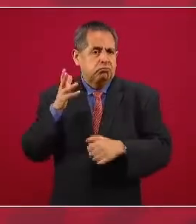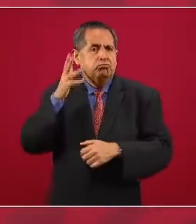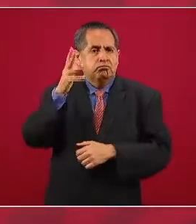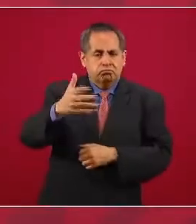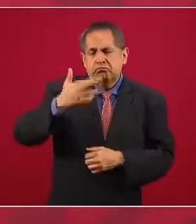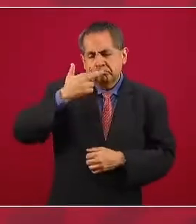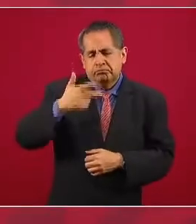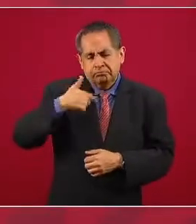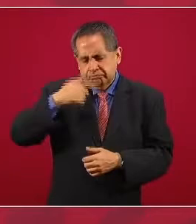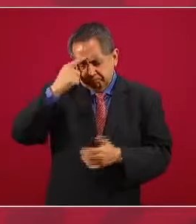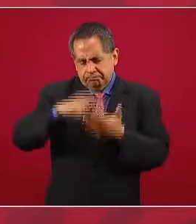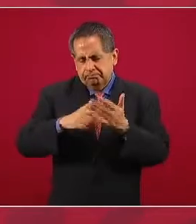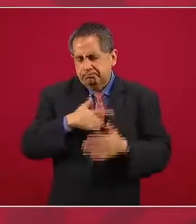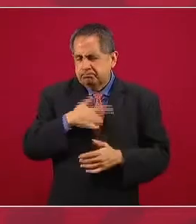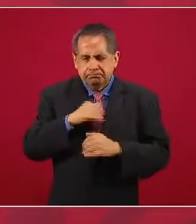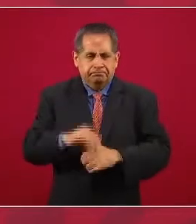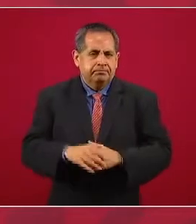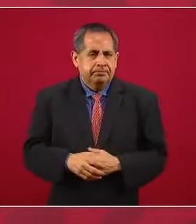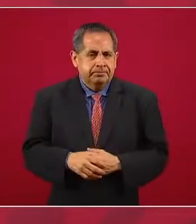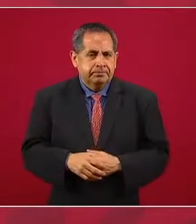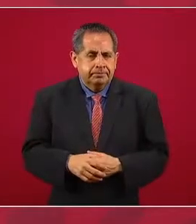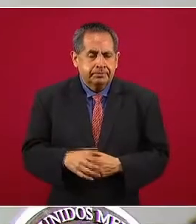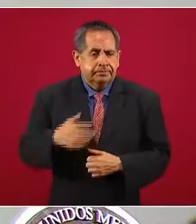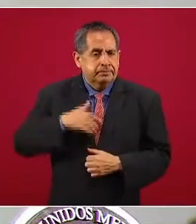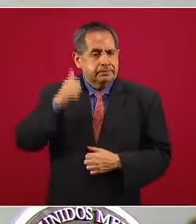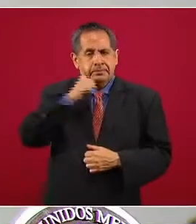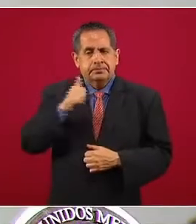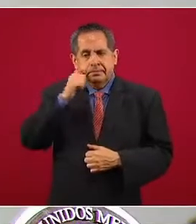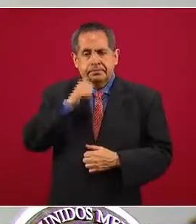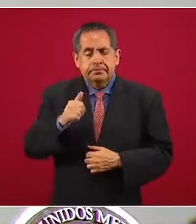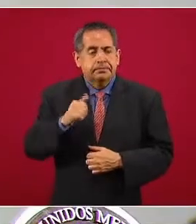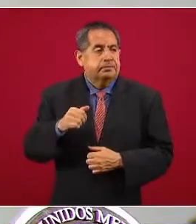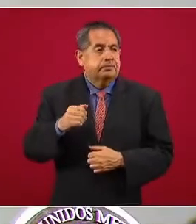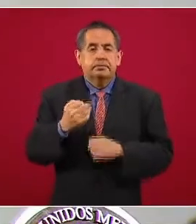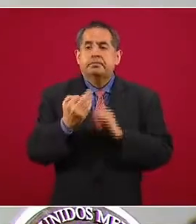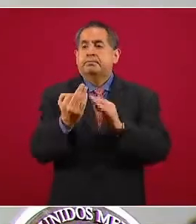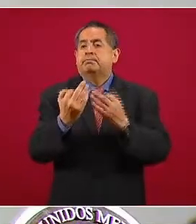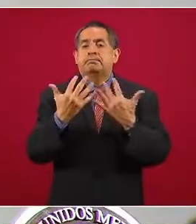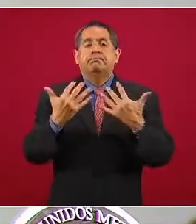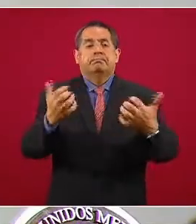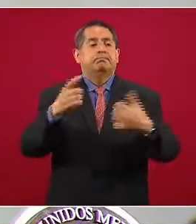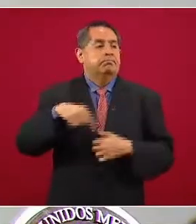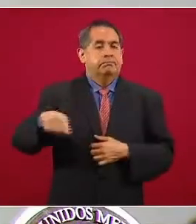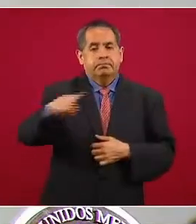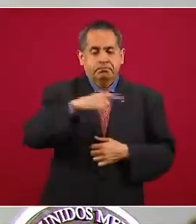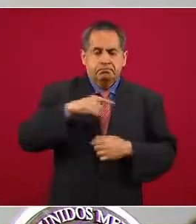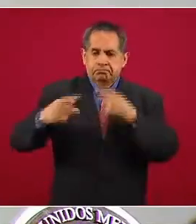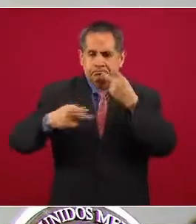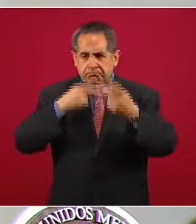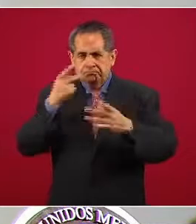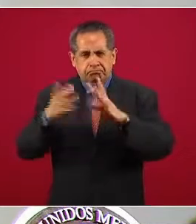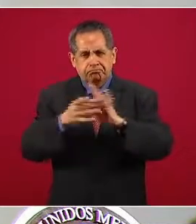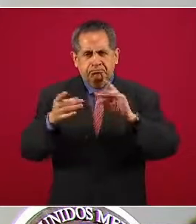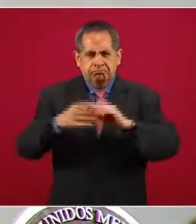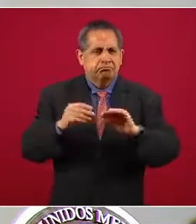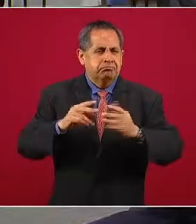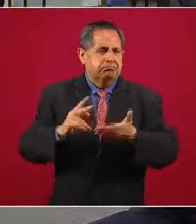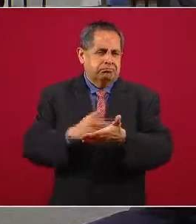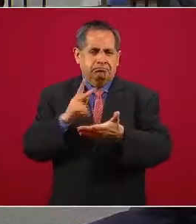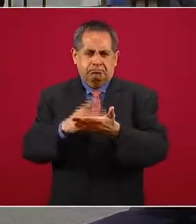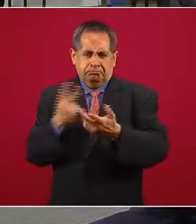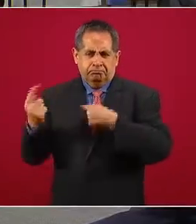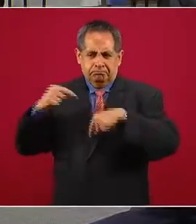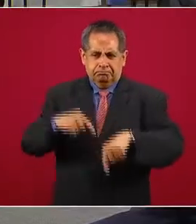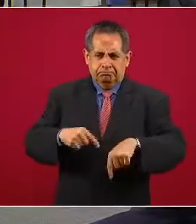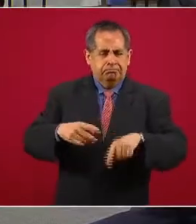Siempre cuando uno comparece en un lugar como este, en el que me ha tocado varias veces